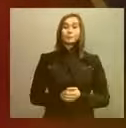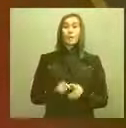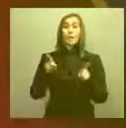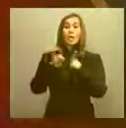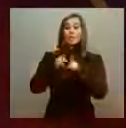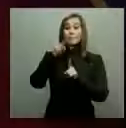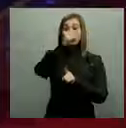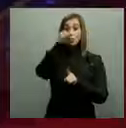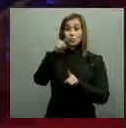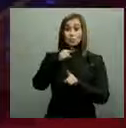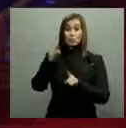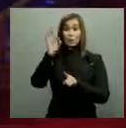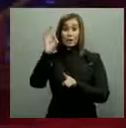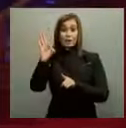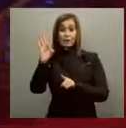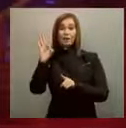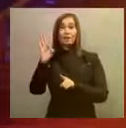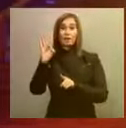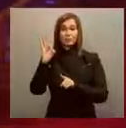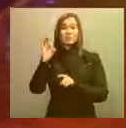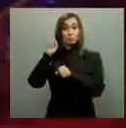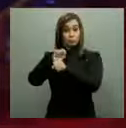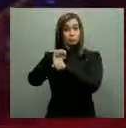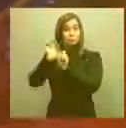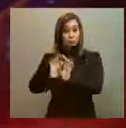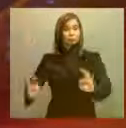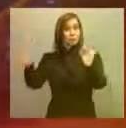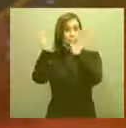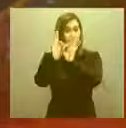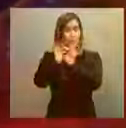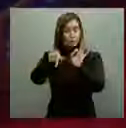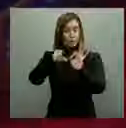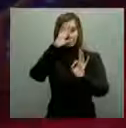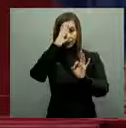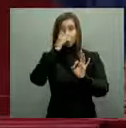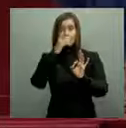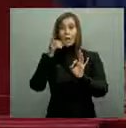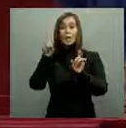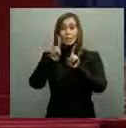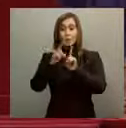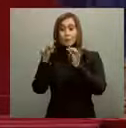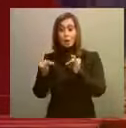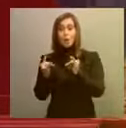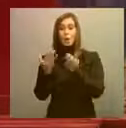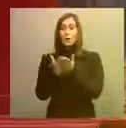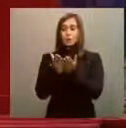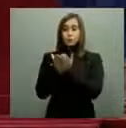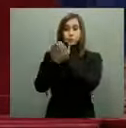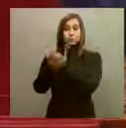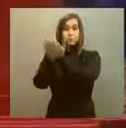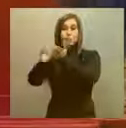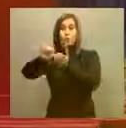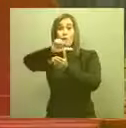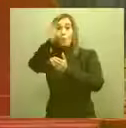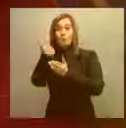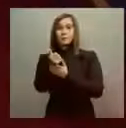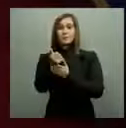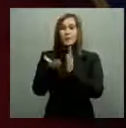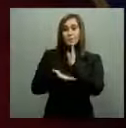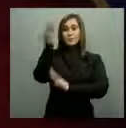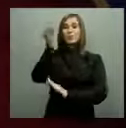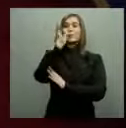zonas francas, decisivo también para nuestro país, ha experimentado un crecimiento de las exportaciones de un